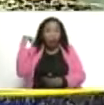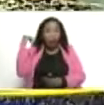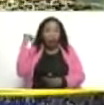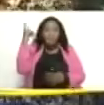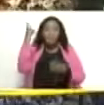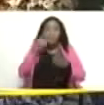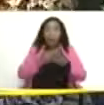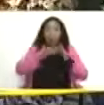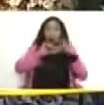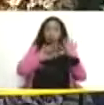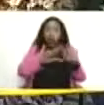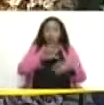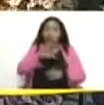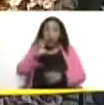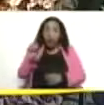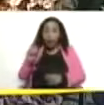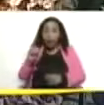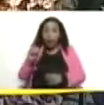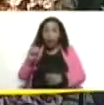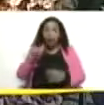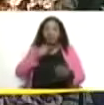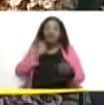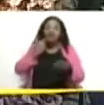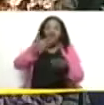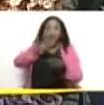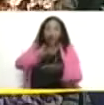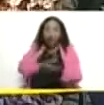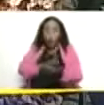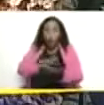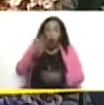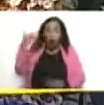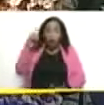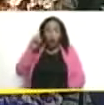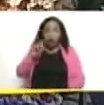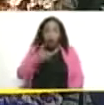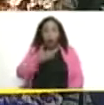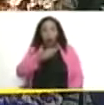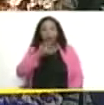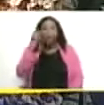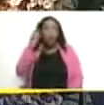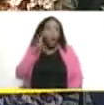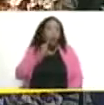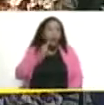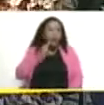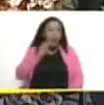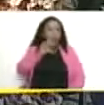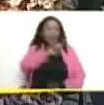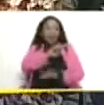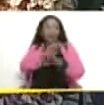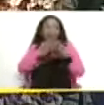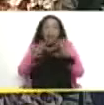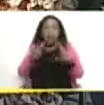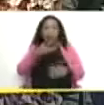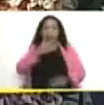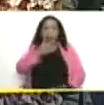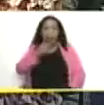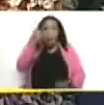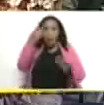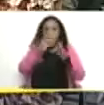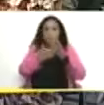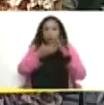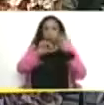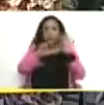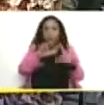1830, desde la partida física de nuestro libertador Simón Bolívar, 17 de diciembre de 1830,